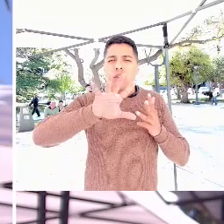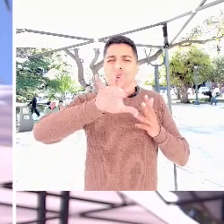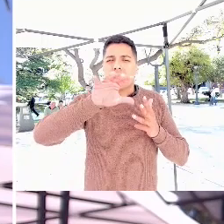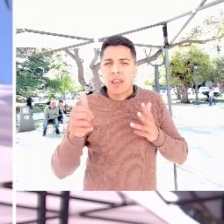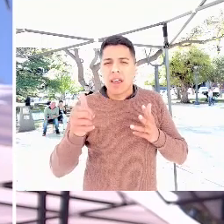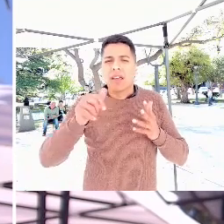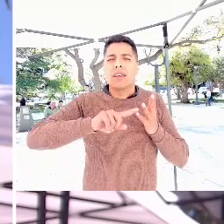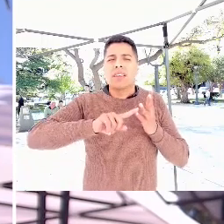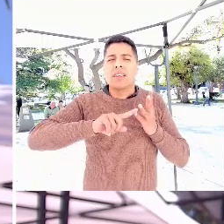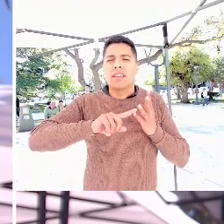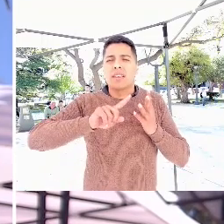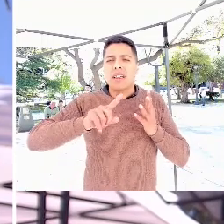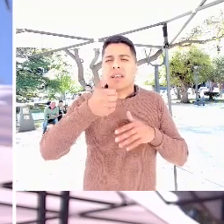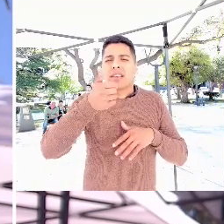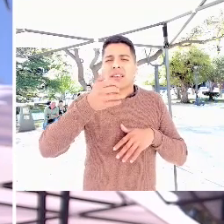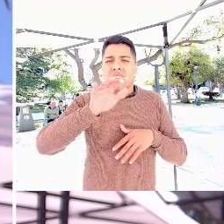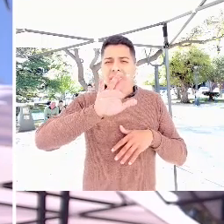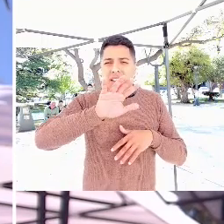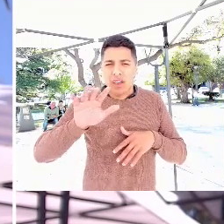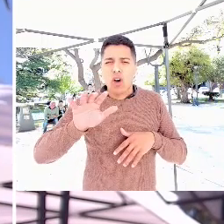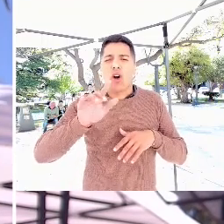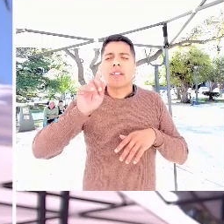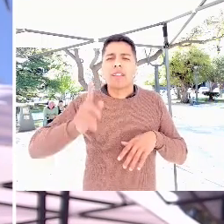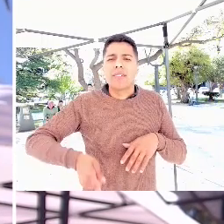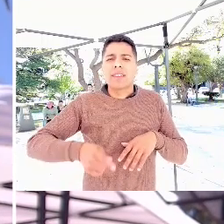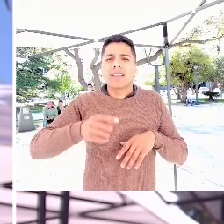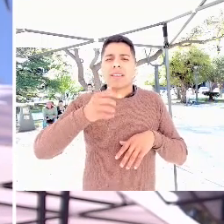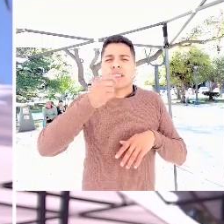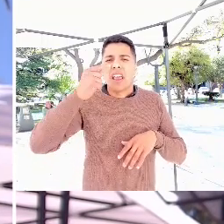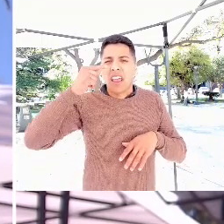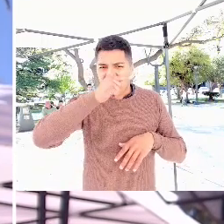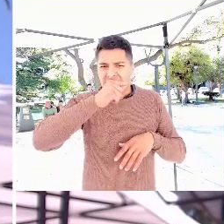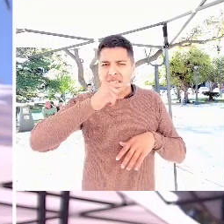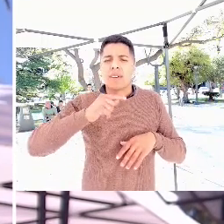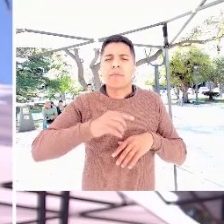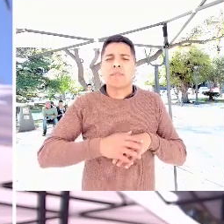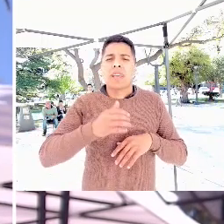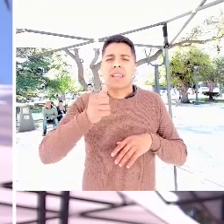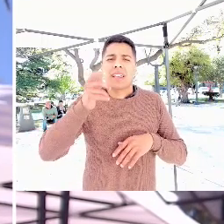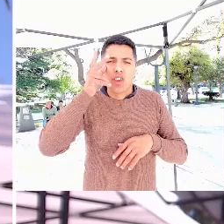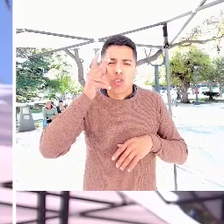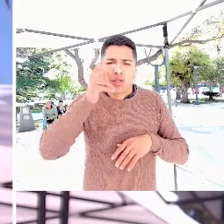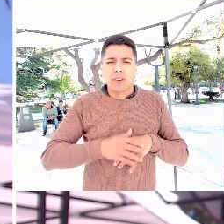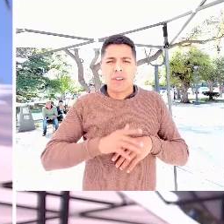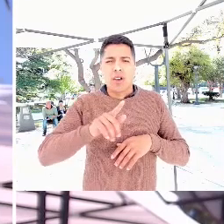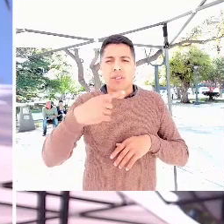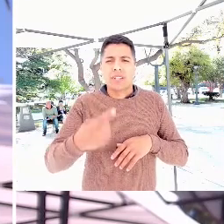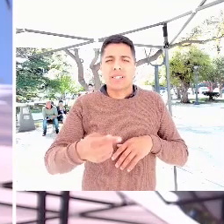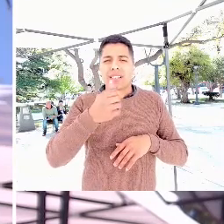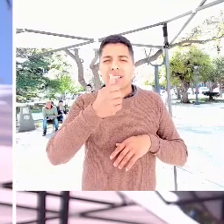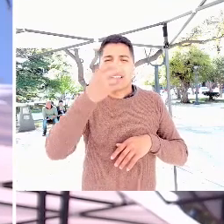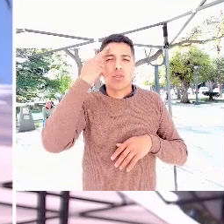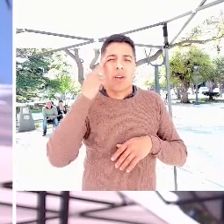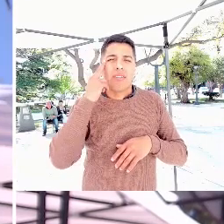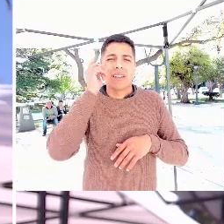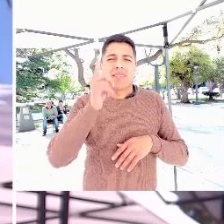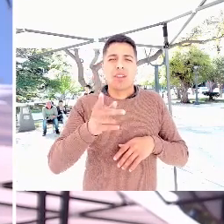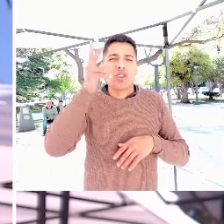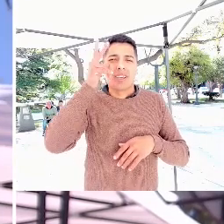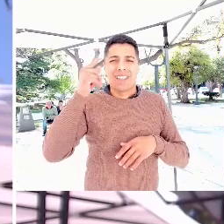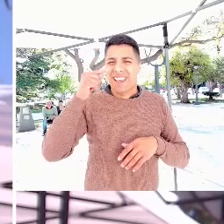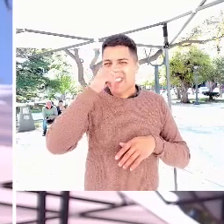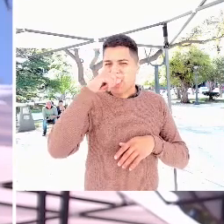56, el artículo 65, el artículo 67, el artículo 68, el artículo 69 y el artículo